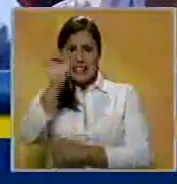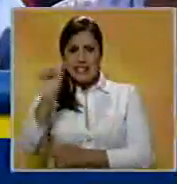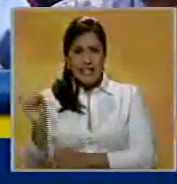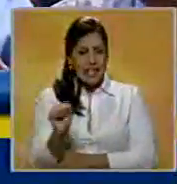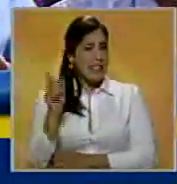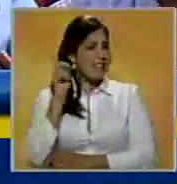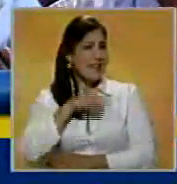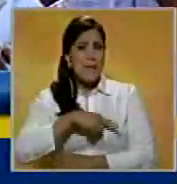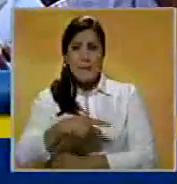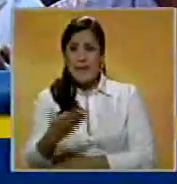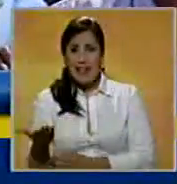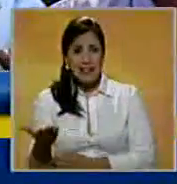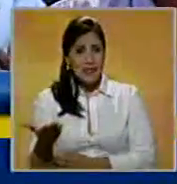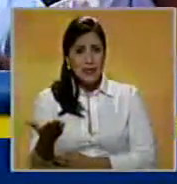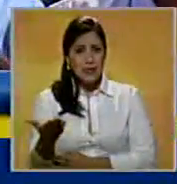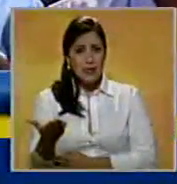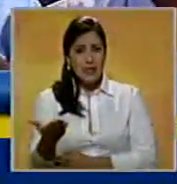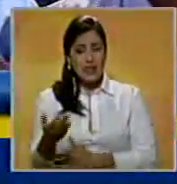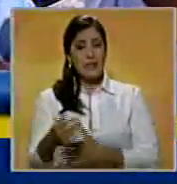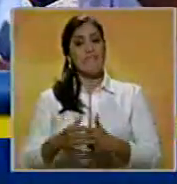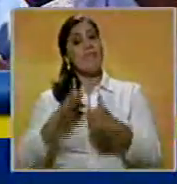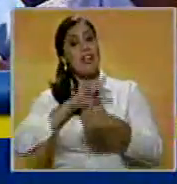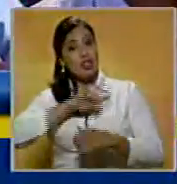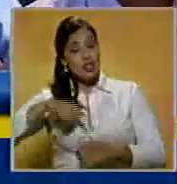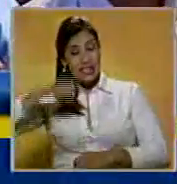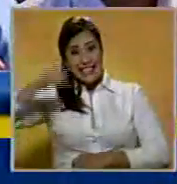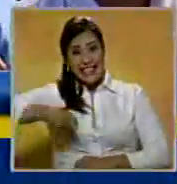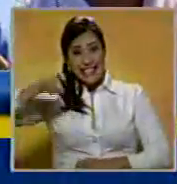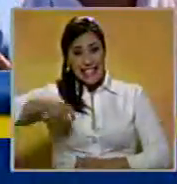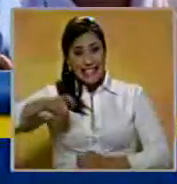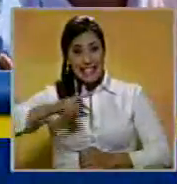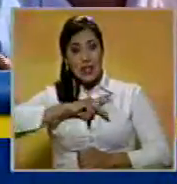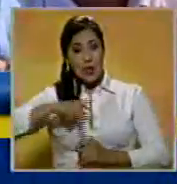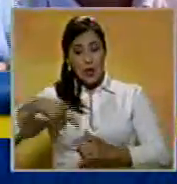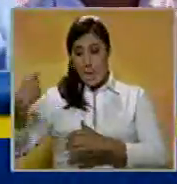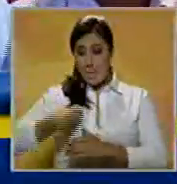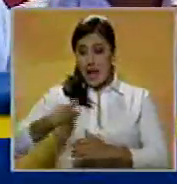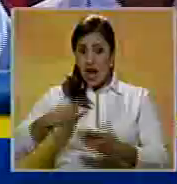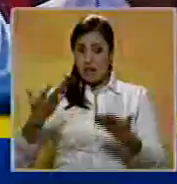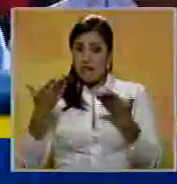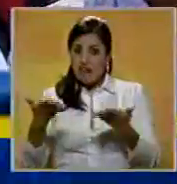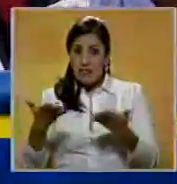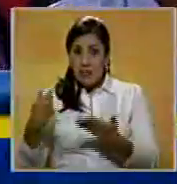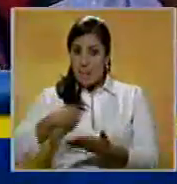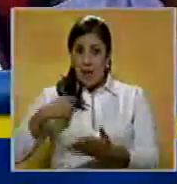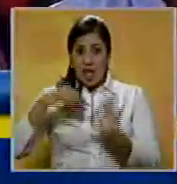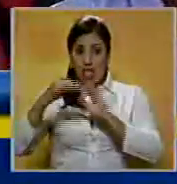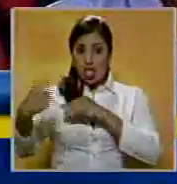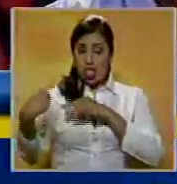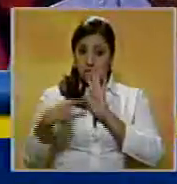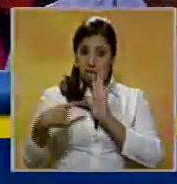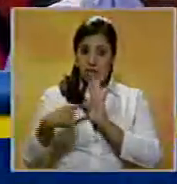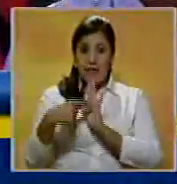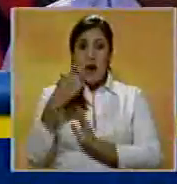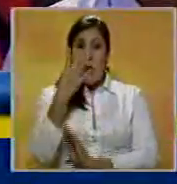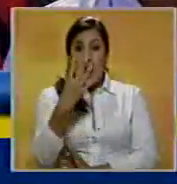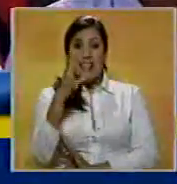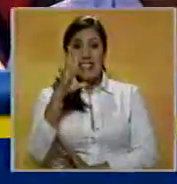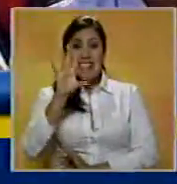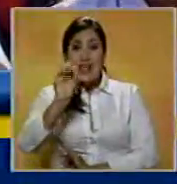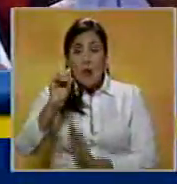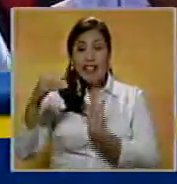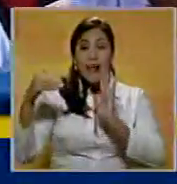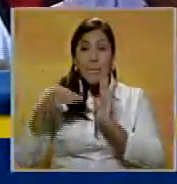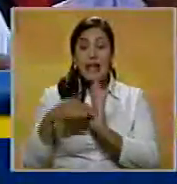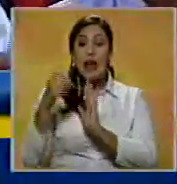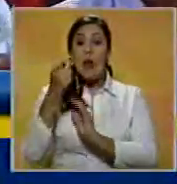Y eso es completamente falso. Necesitamos nuestro pago. Nos adeudan aproximadamente 450 mil